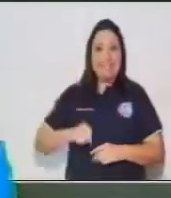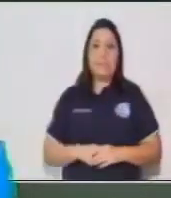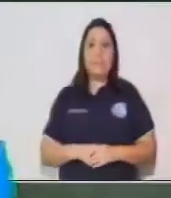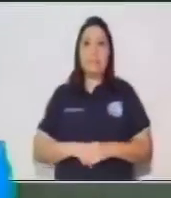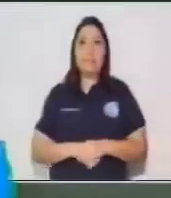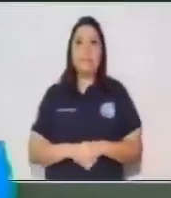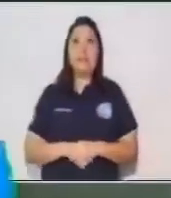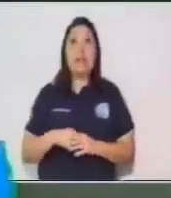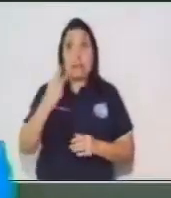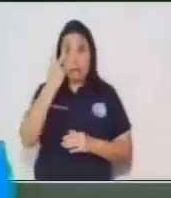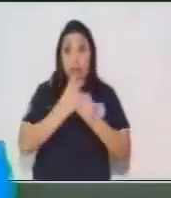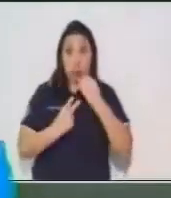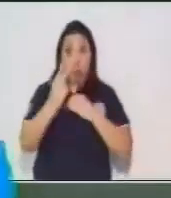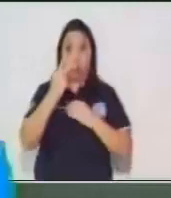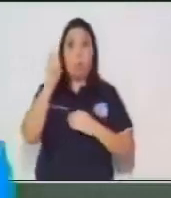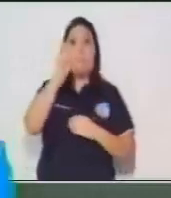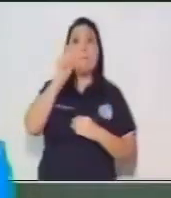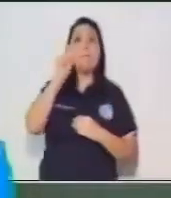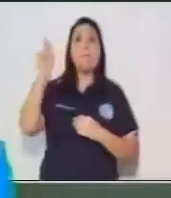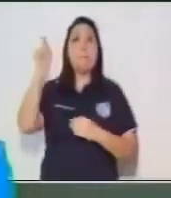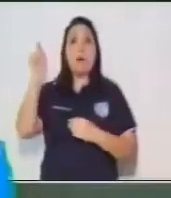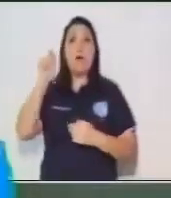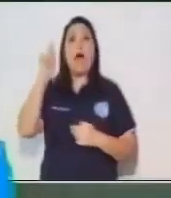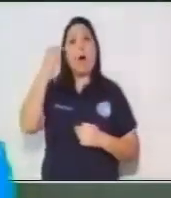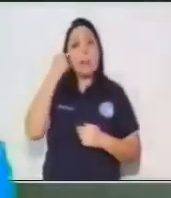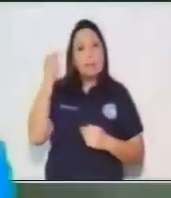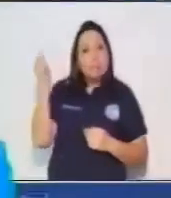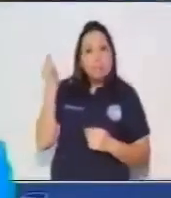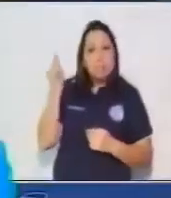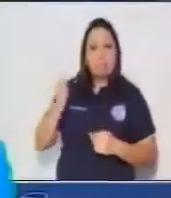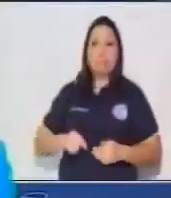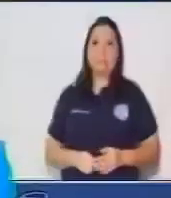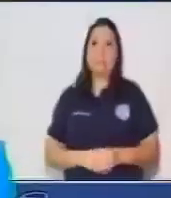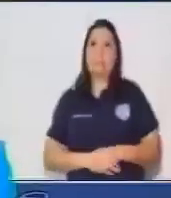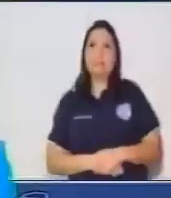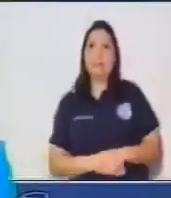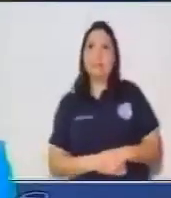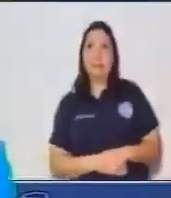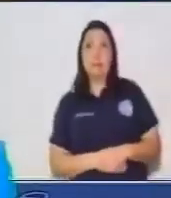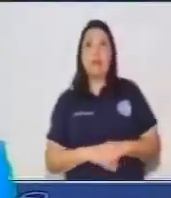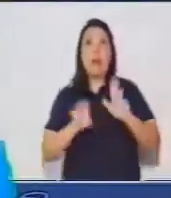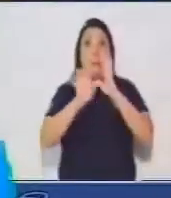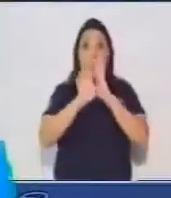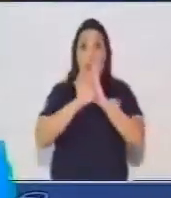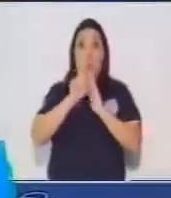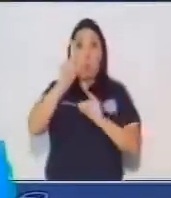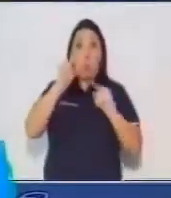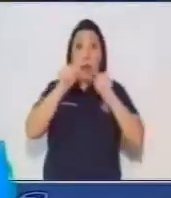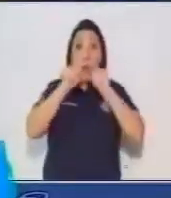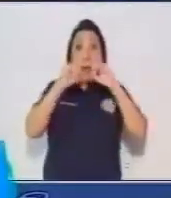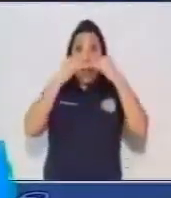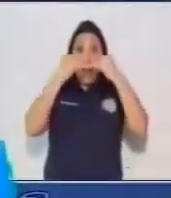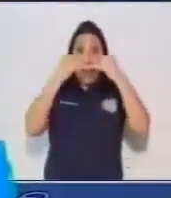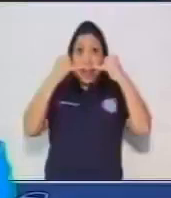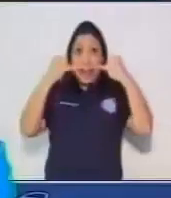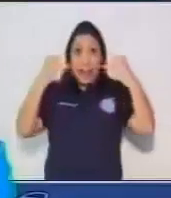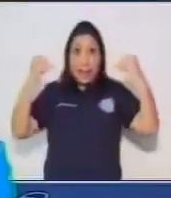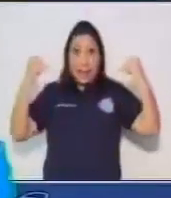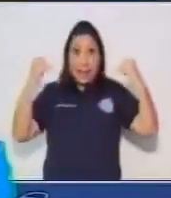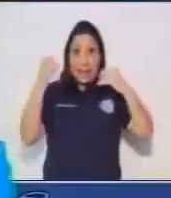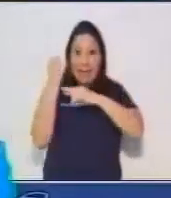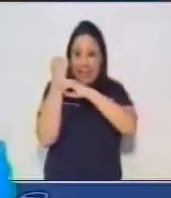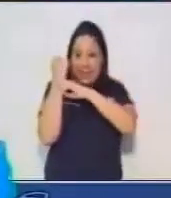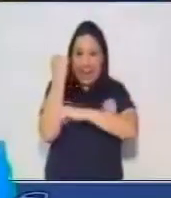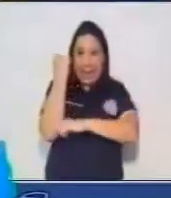entonces tengo dos puntos. Ahora veamos. A una línea recta que pasa por los